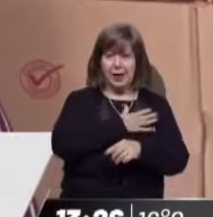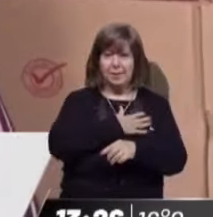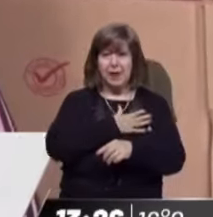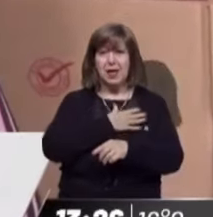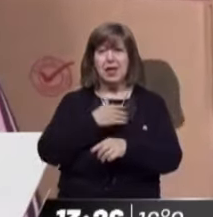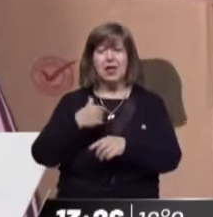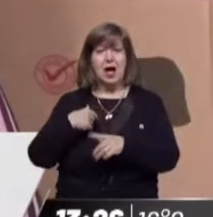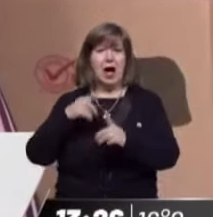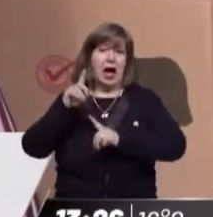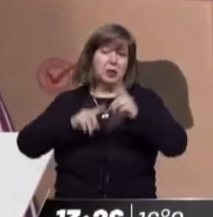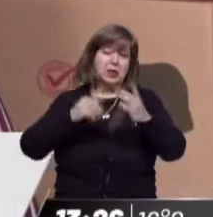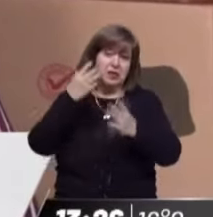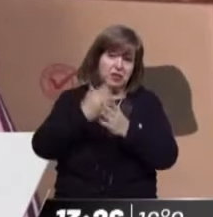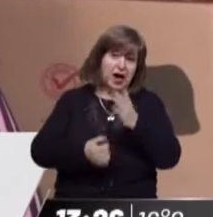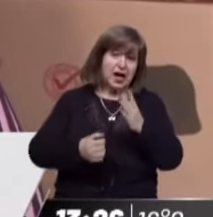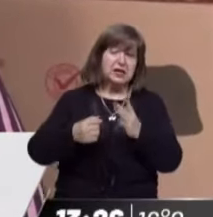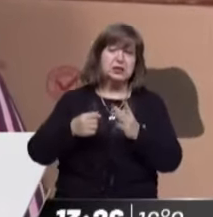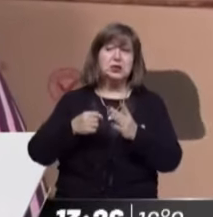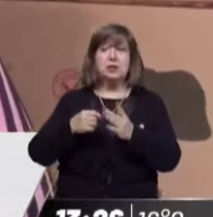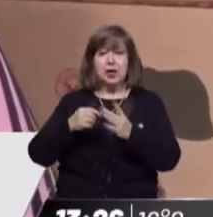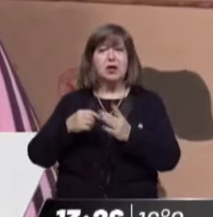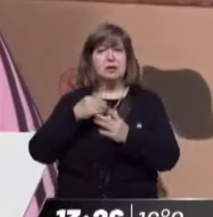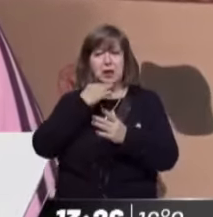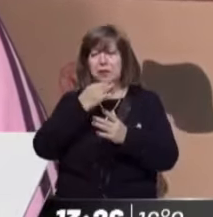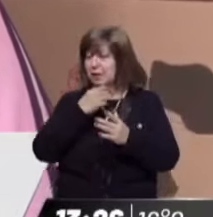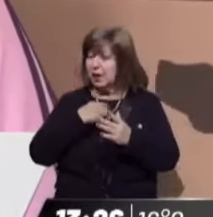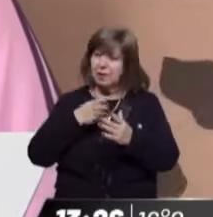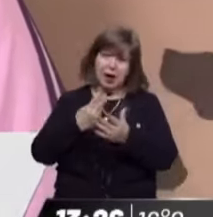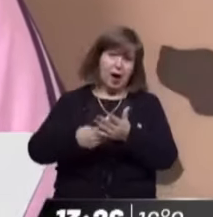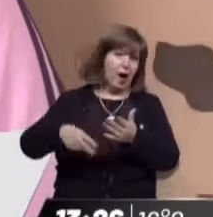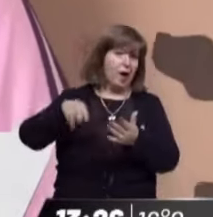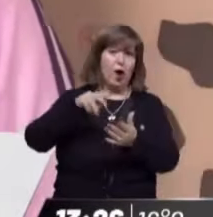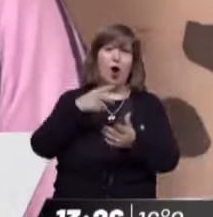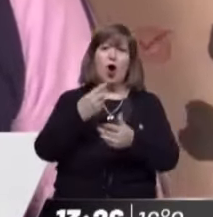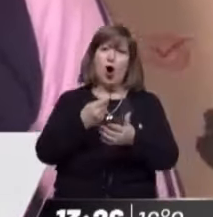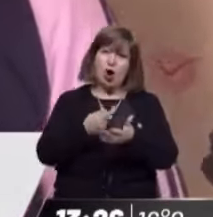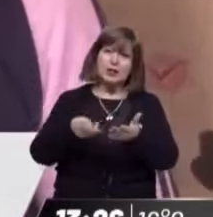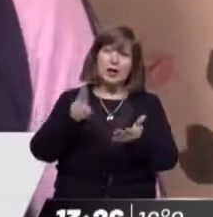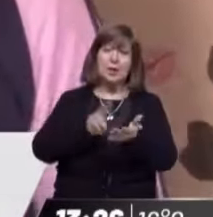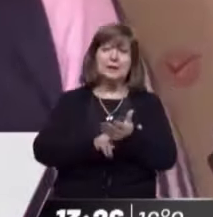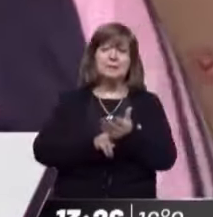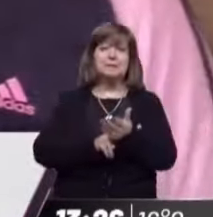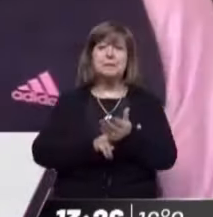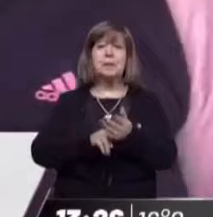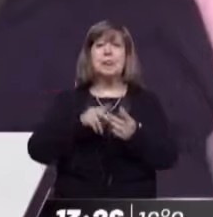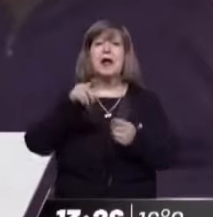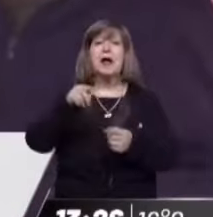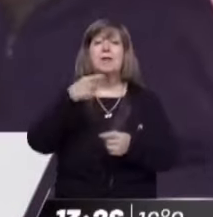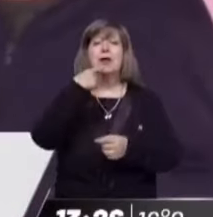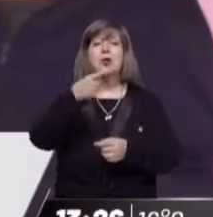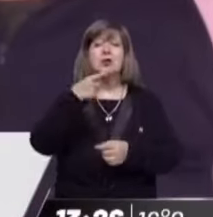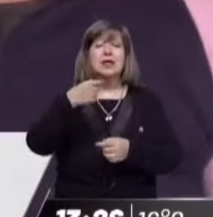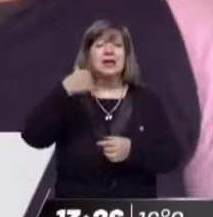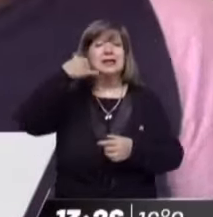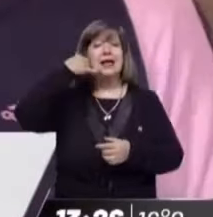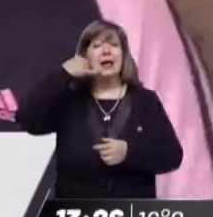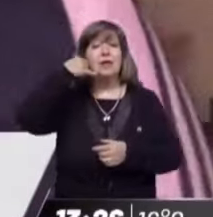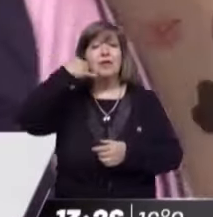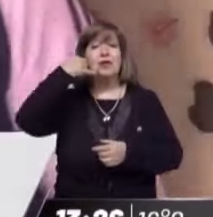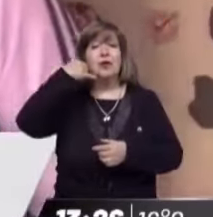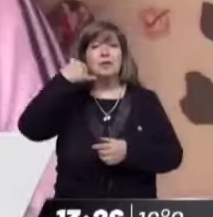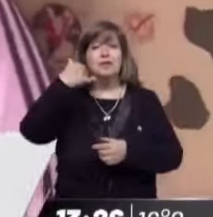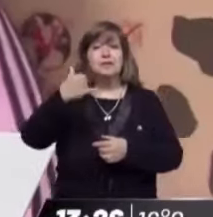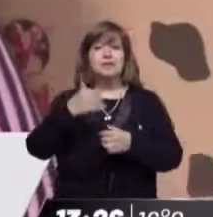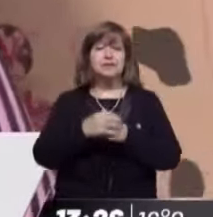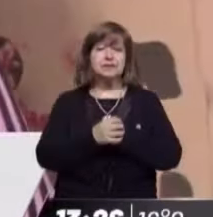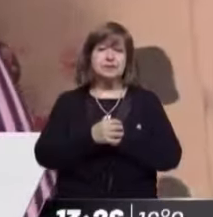caer me volvería a caer sin ningún problema Mari el teléfono para la comida de mañanaa Sí